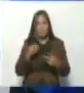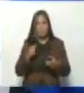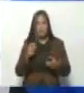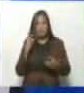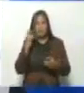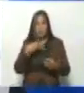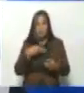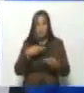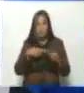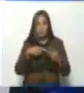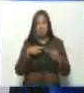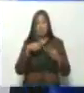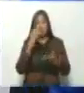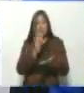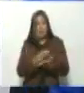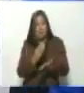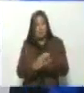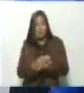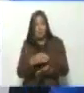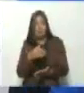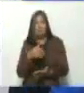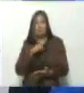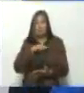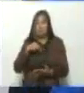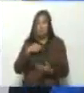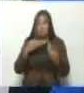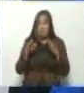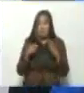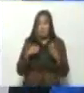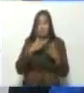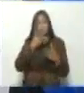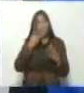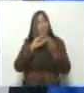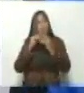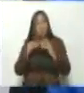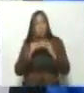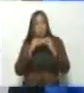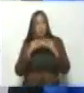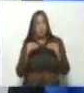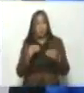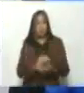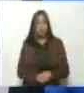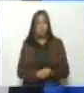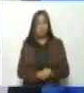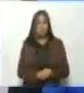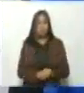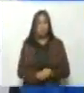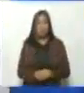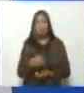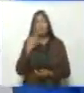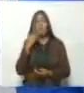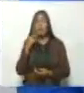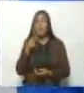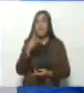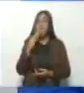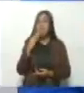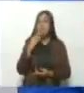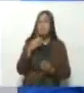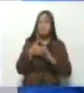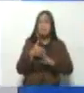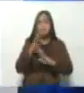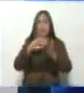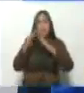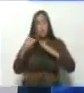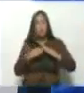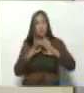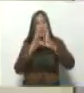en Catia, y nos ha permitido de verdad mejorar el sistema del barrio. Ahora, la experiencia de la organización de las comunidades, por